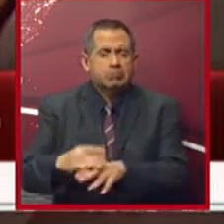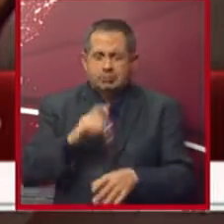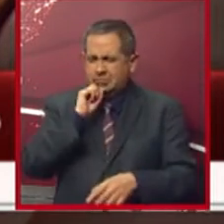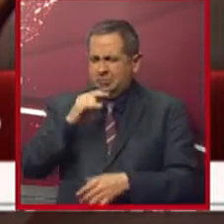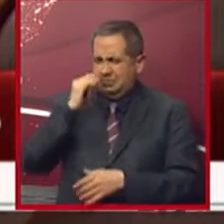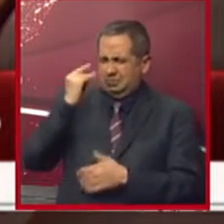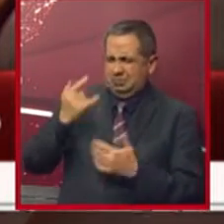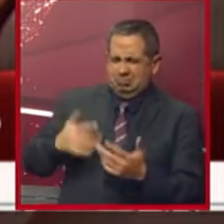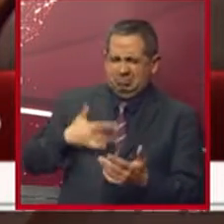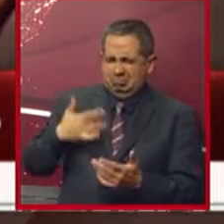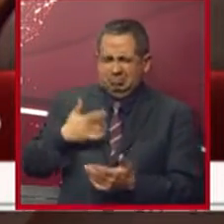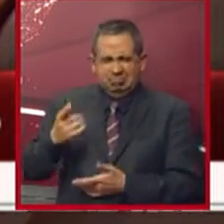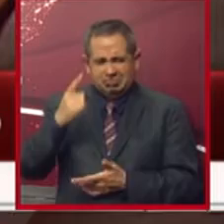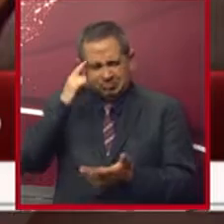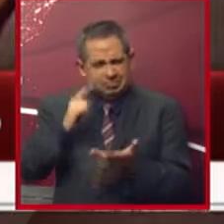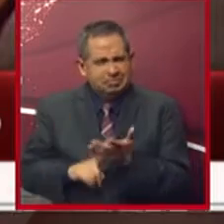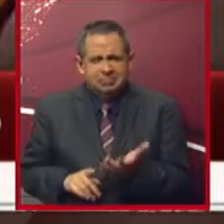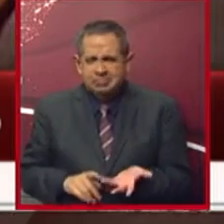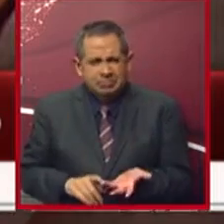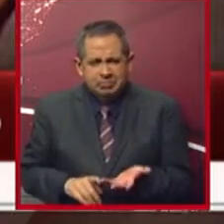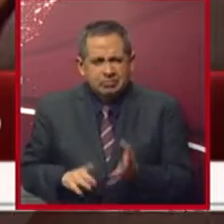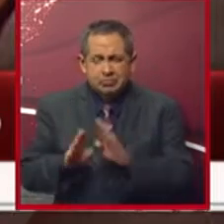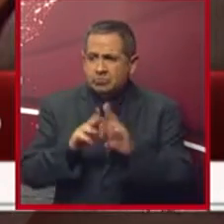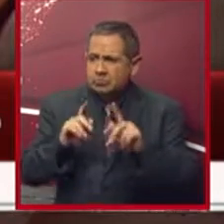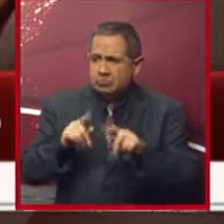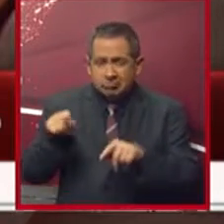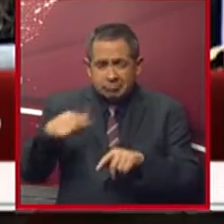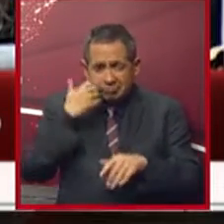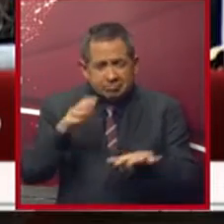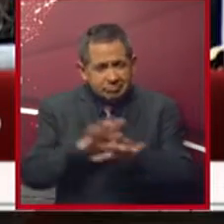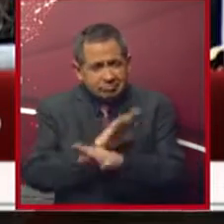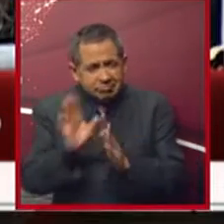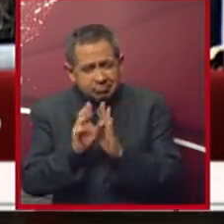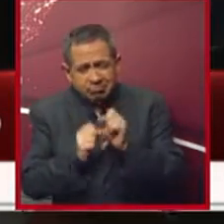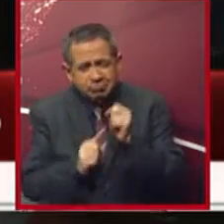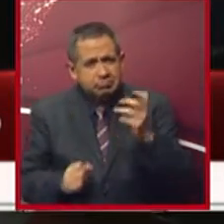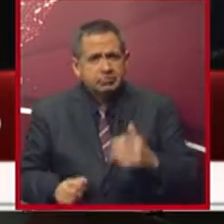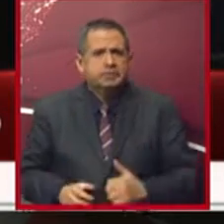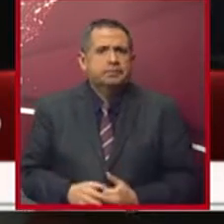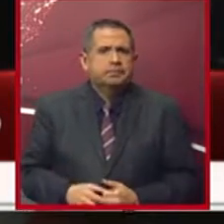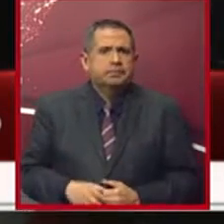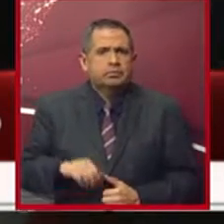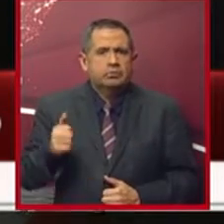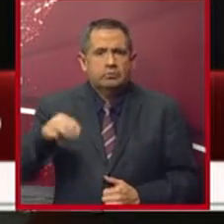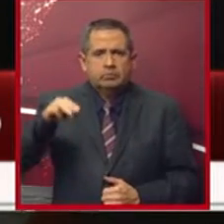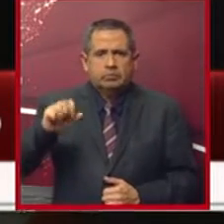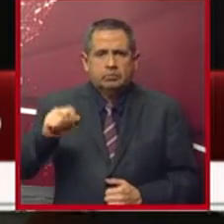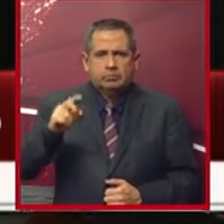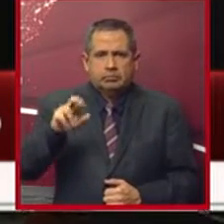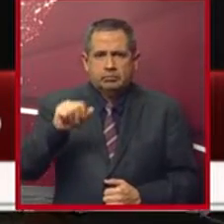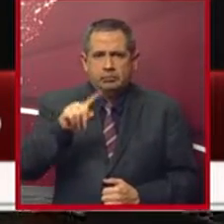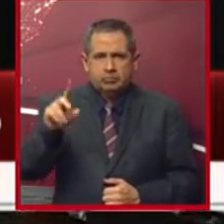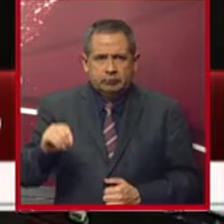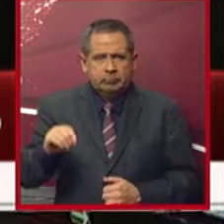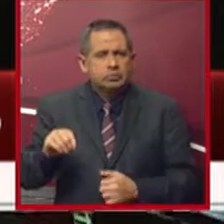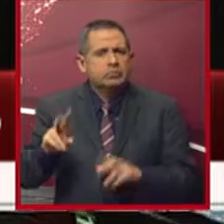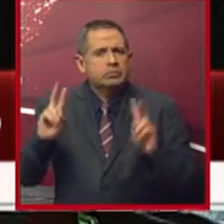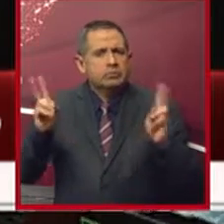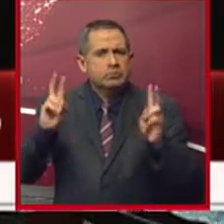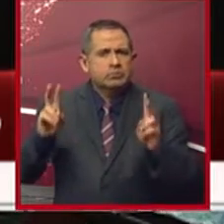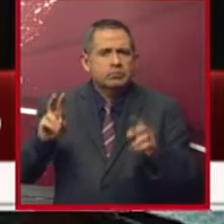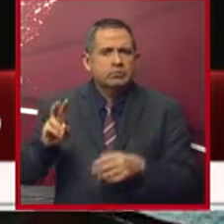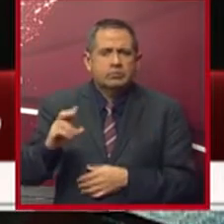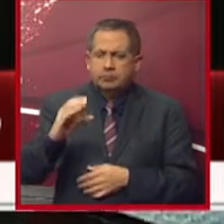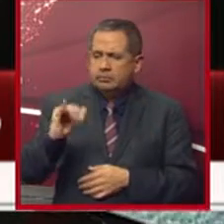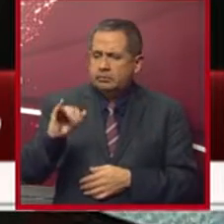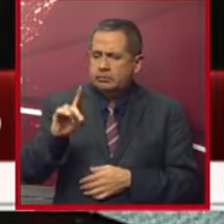que para ello se pretenda hacer un cambio constitucional. Alejandro Madrazo Layú, del Centro de Investigación y Docencia